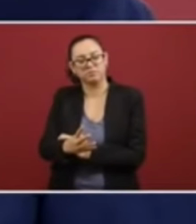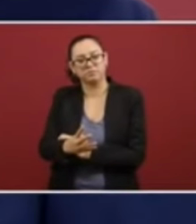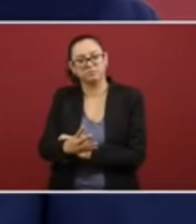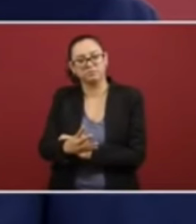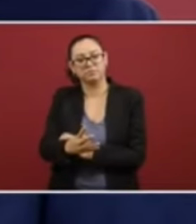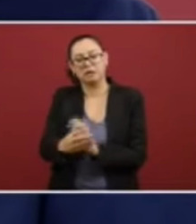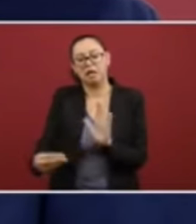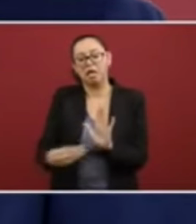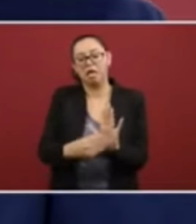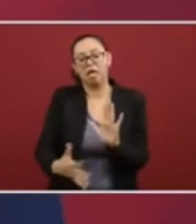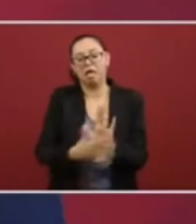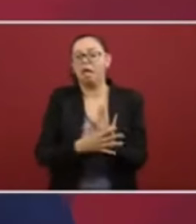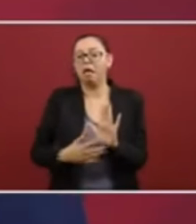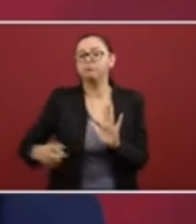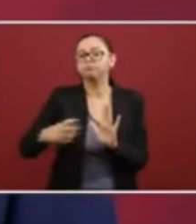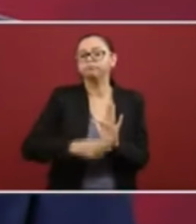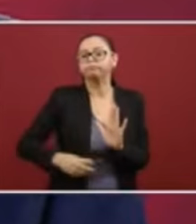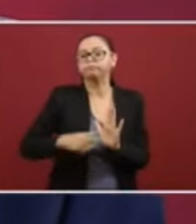para que